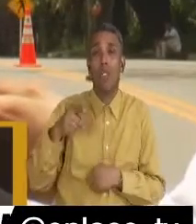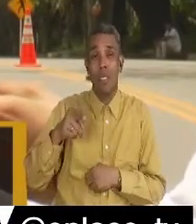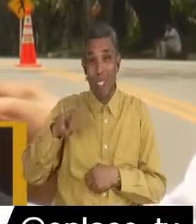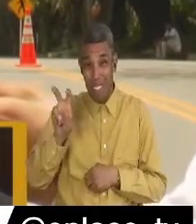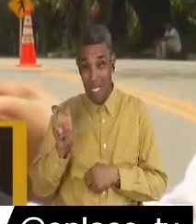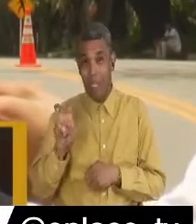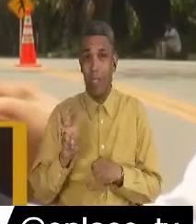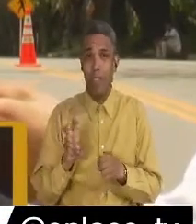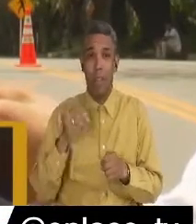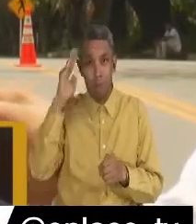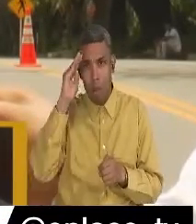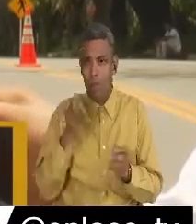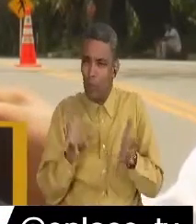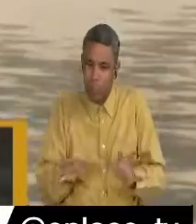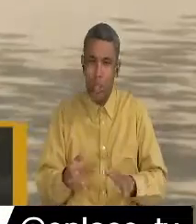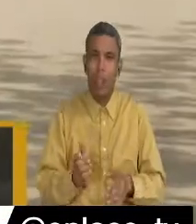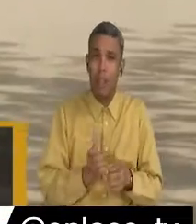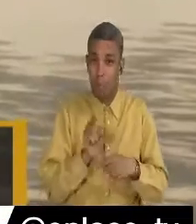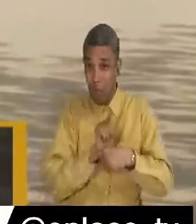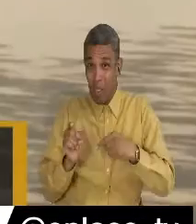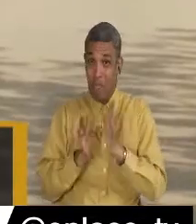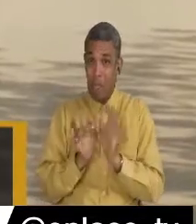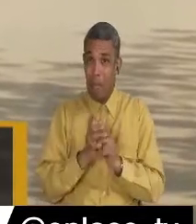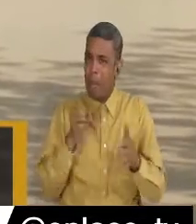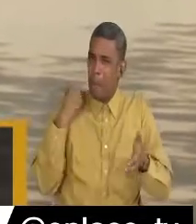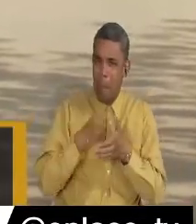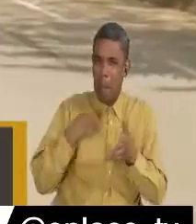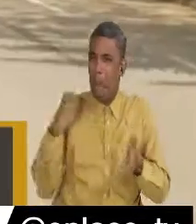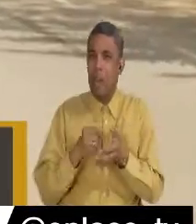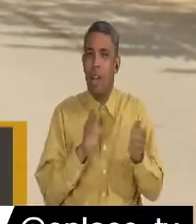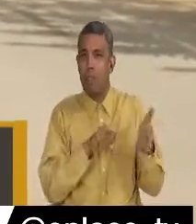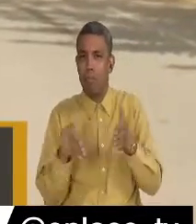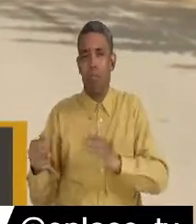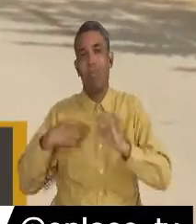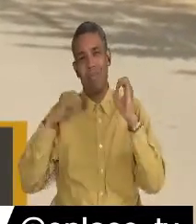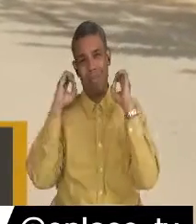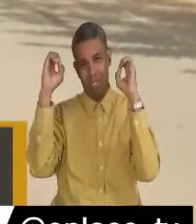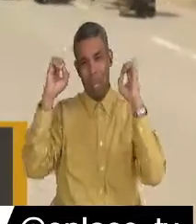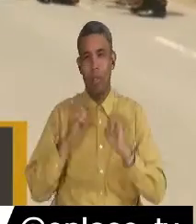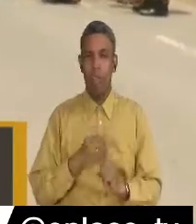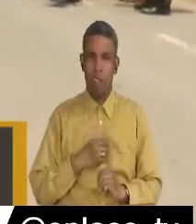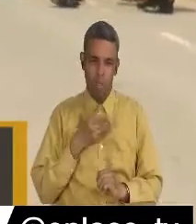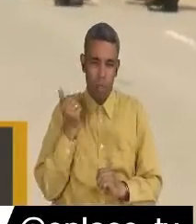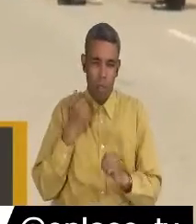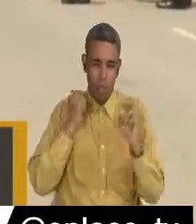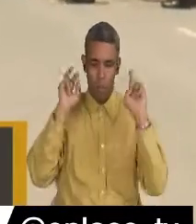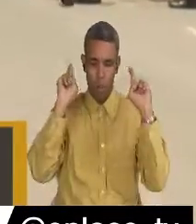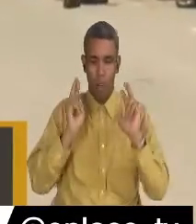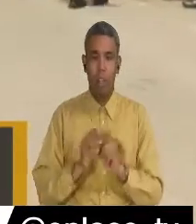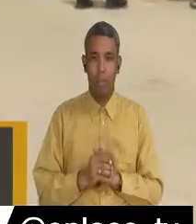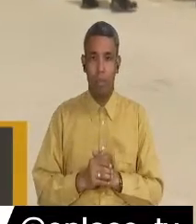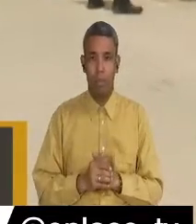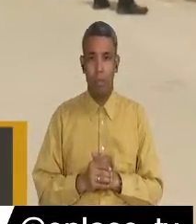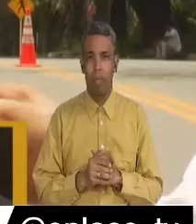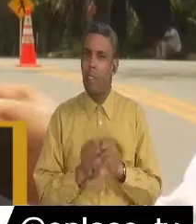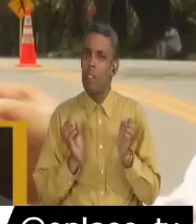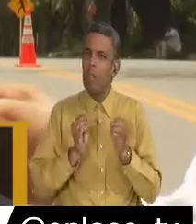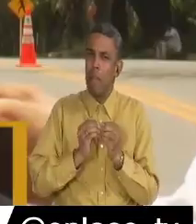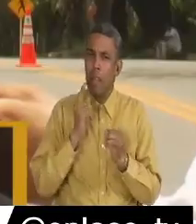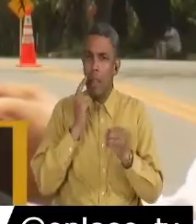ningún lesionado en accidentes de tránsito. Algunas medidas también, como el tránsito de vehículos de carga pesada, están por tomarse. Lo